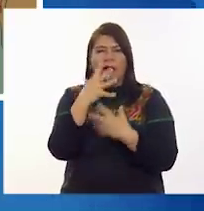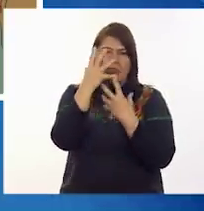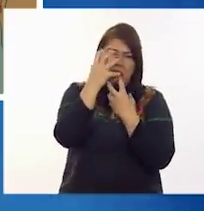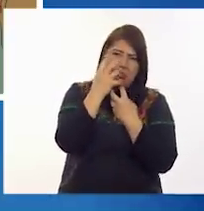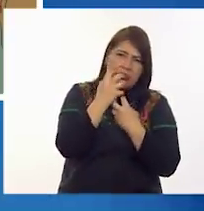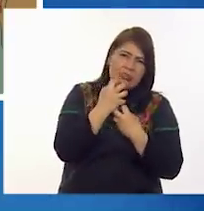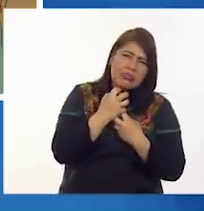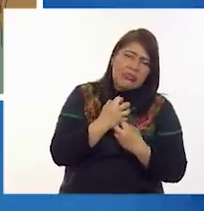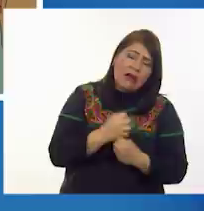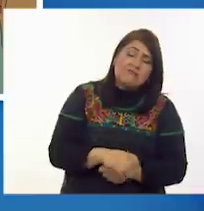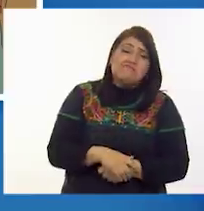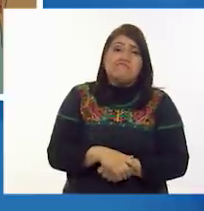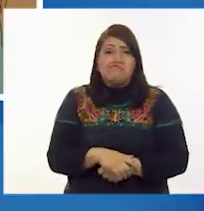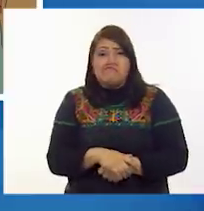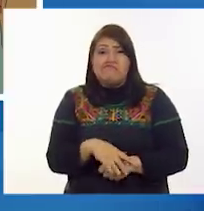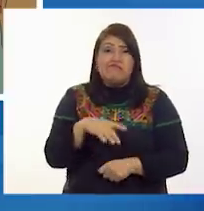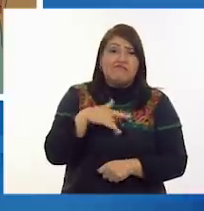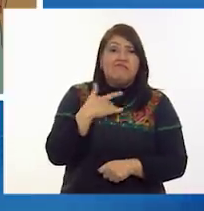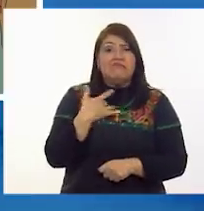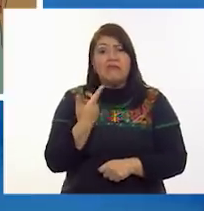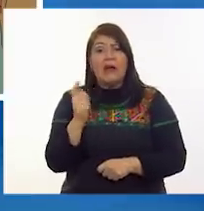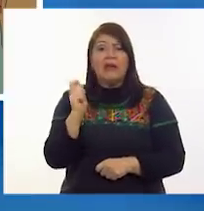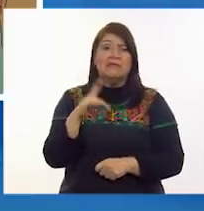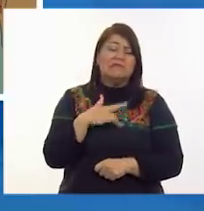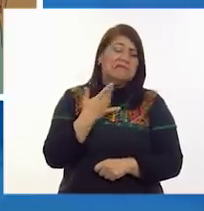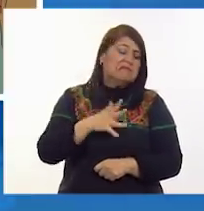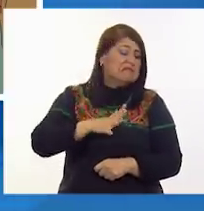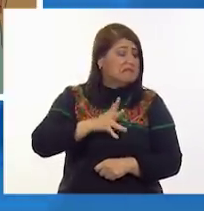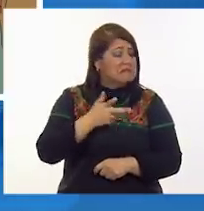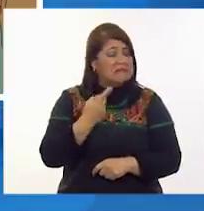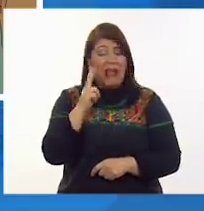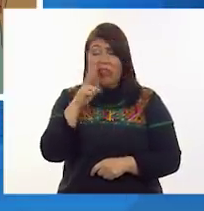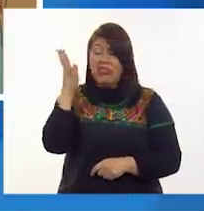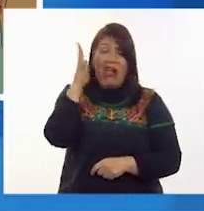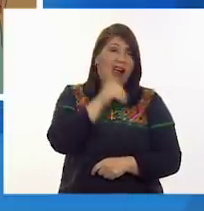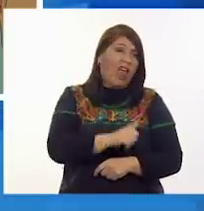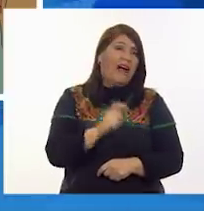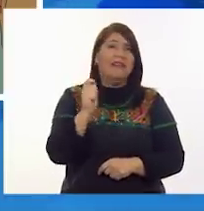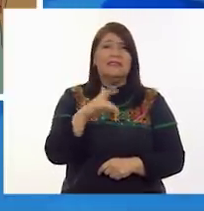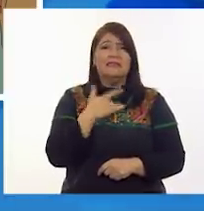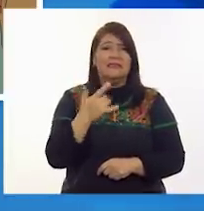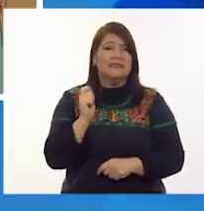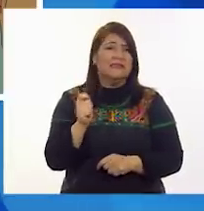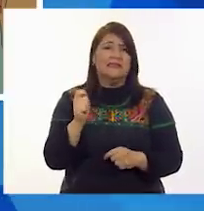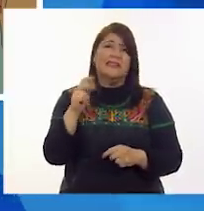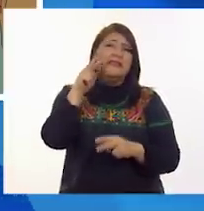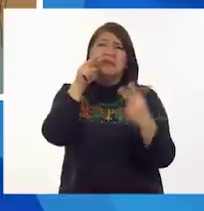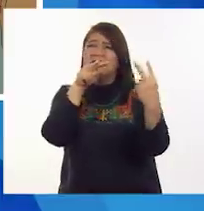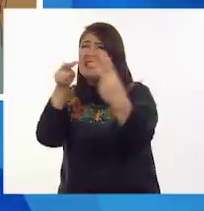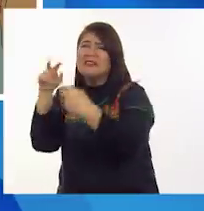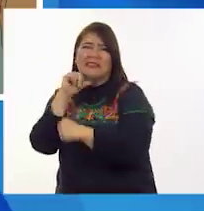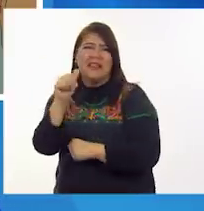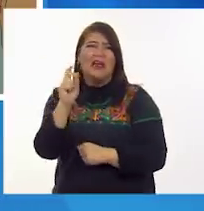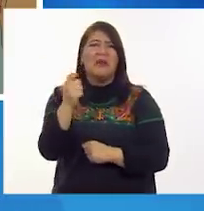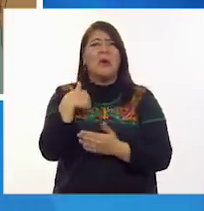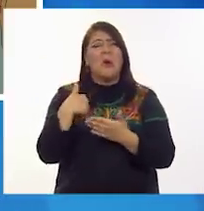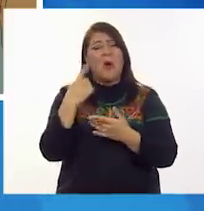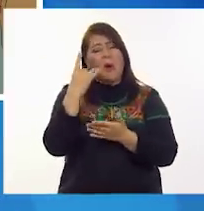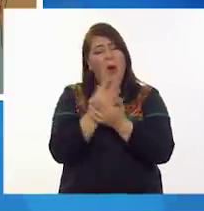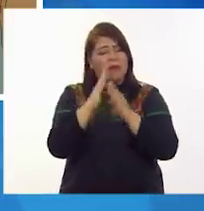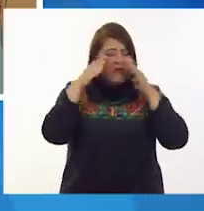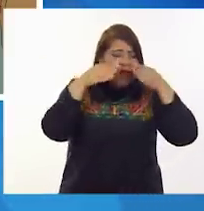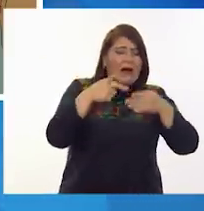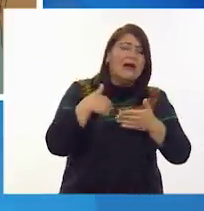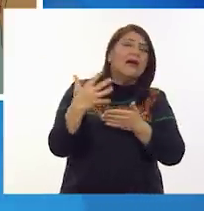quieren. Así que no nos calienta ni el sol, ¿no? No queremos ver a nadie, o si nomás tenemos ganas de chillar, ¿no?